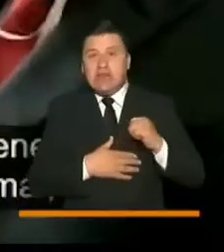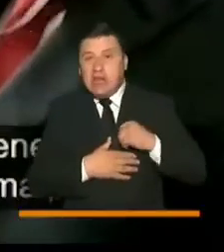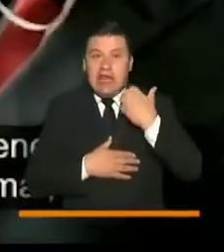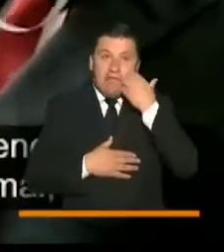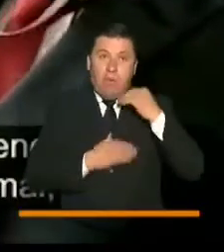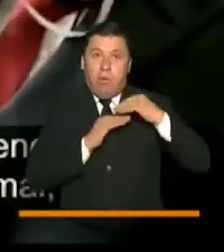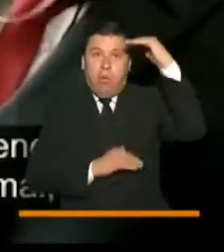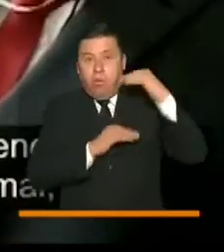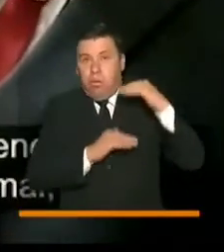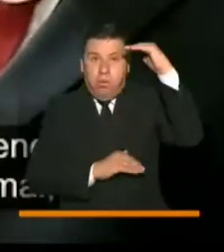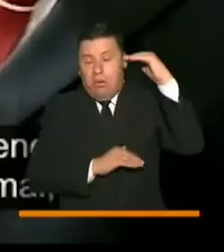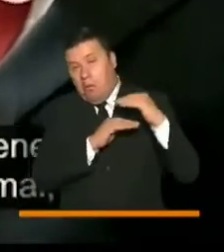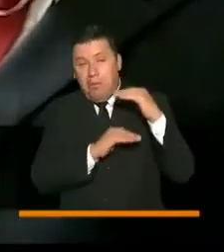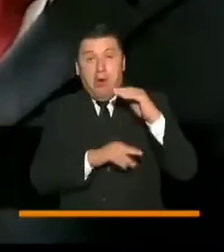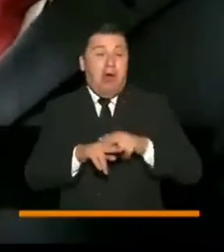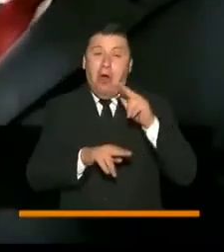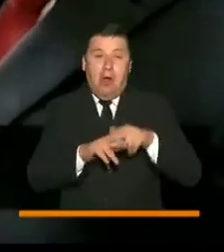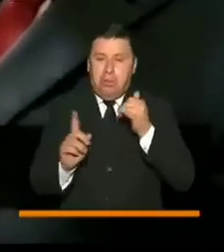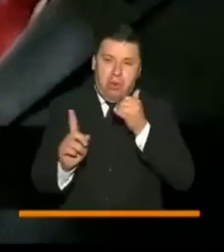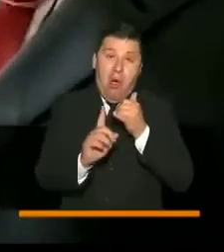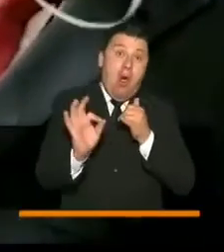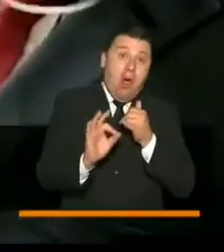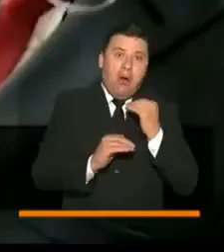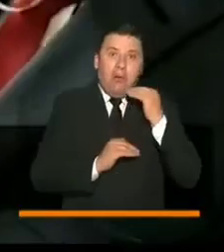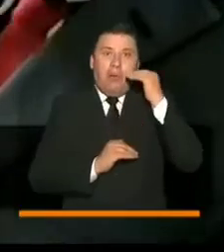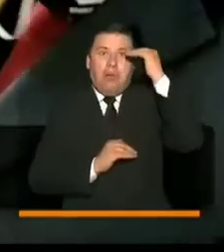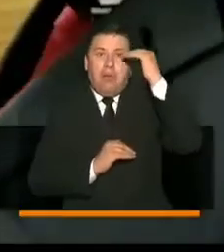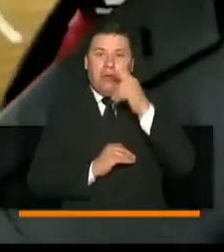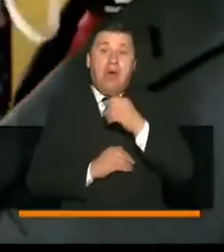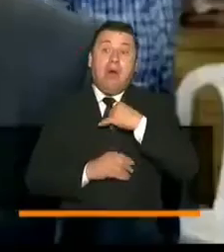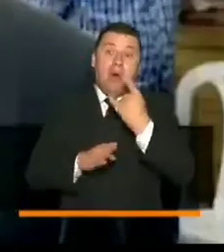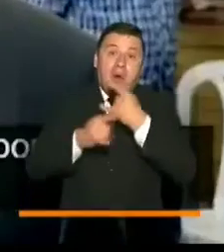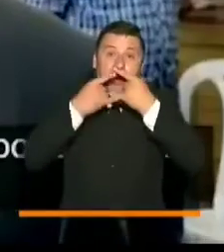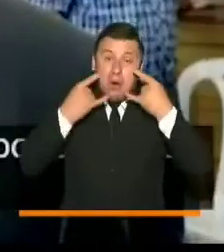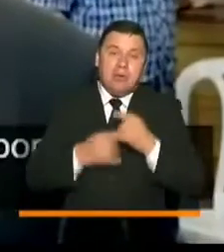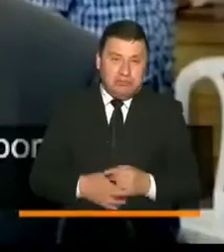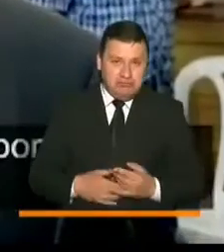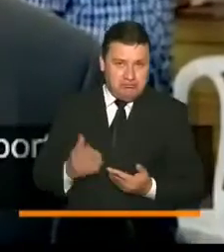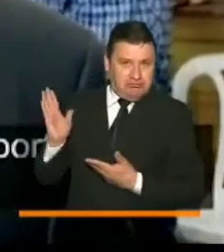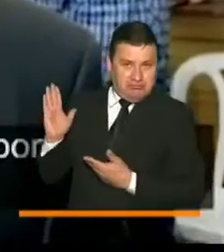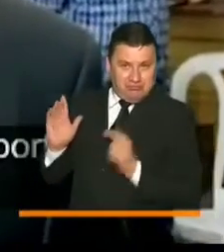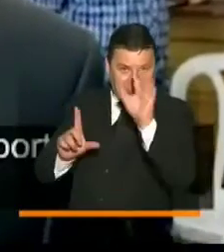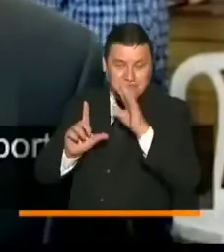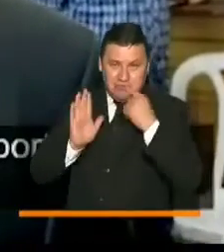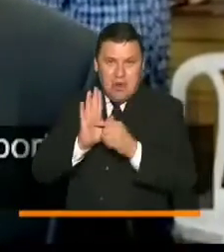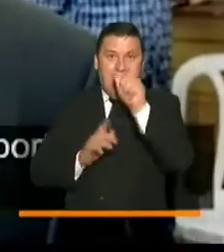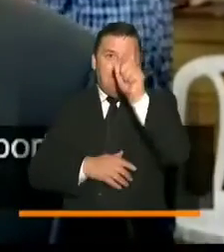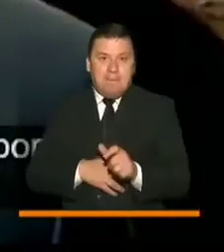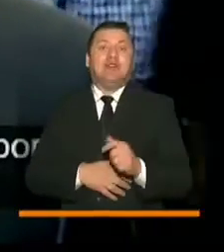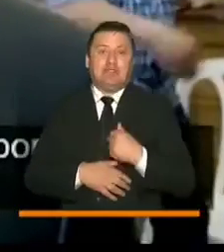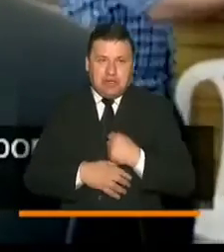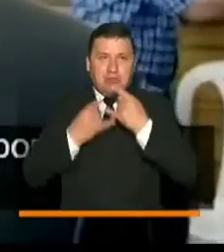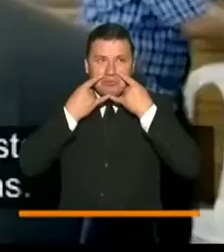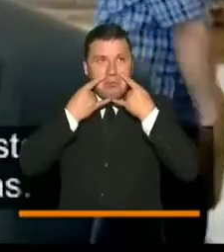alta temperatura, si tiene una temperatura normal o si está portando o no el tapabocas. Aquí podemos registrar cuando una persona está o no